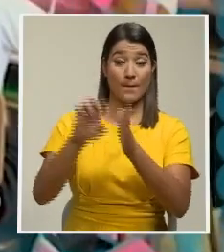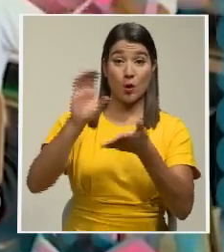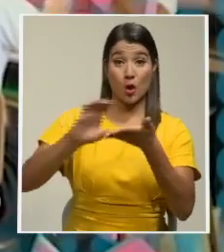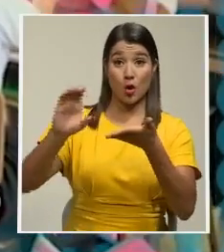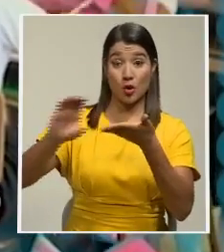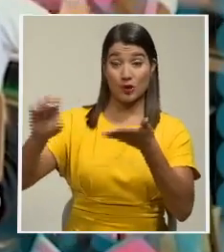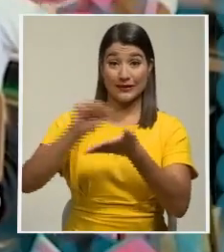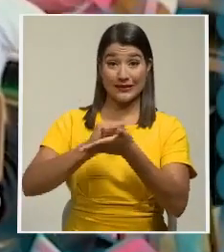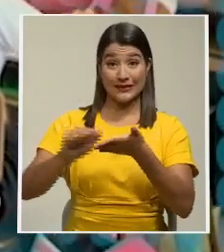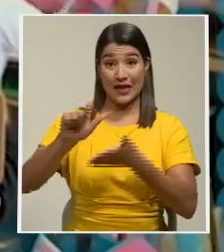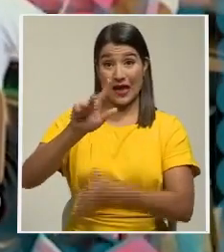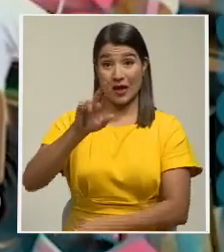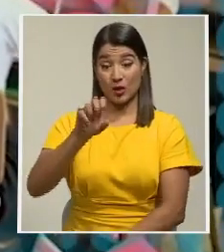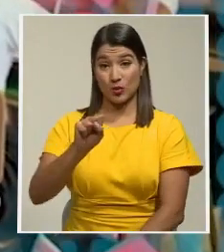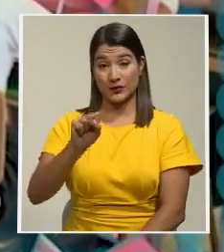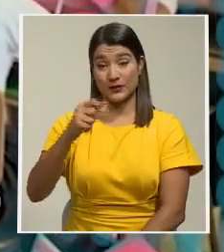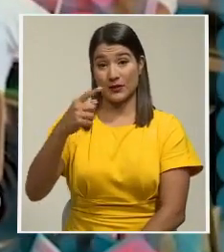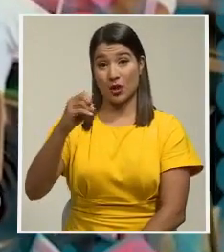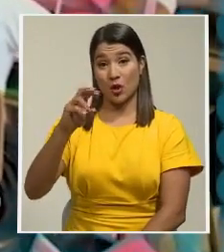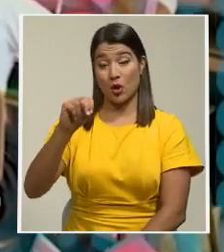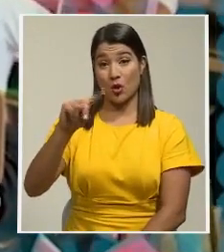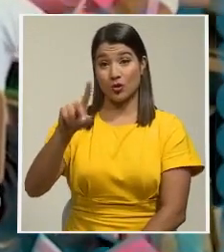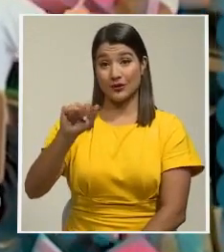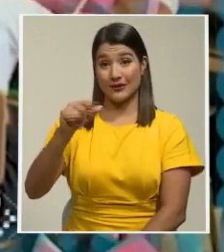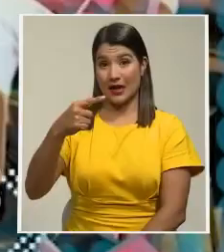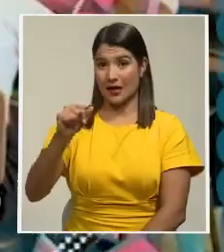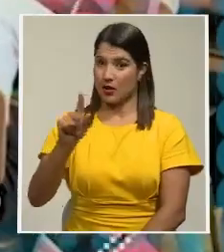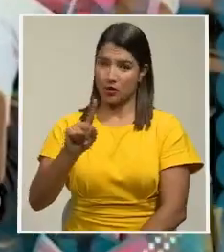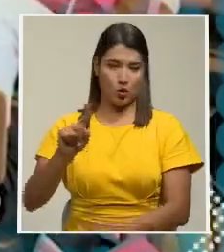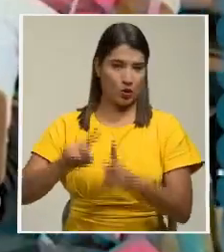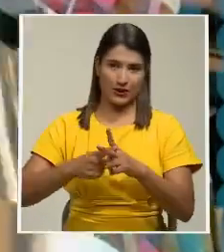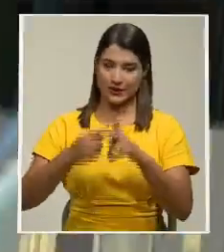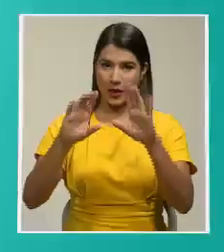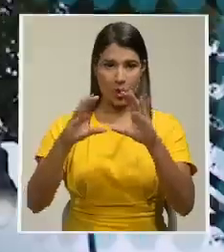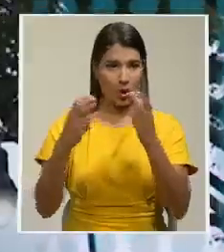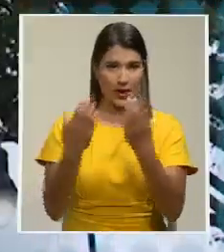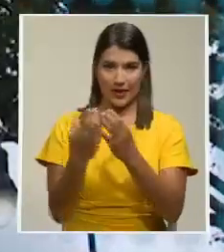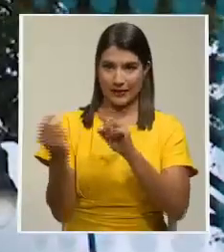San Luis Gonzaga de Cartago, donde no iniciaron con clases presenciales.